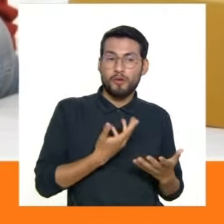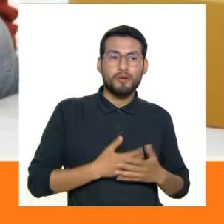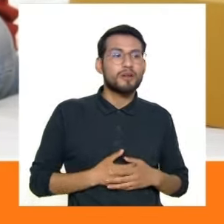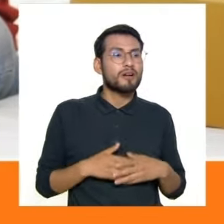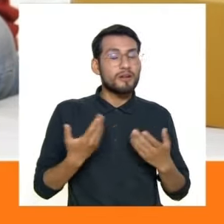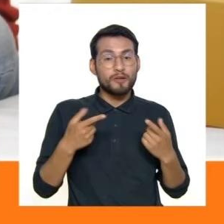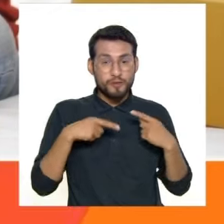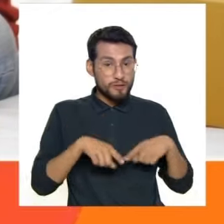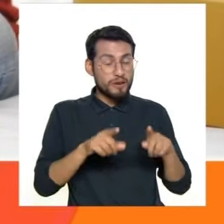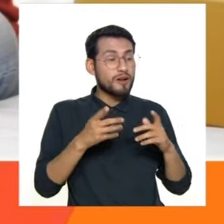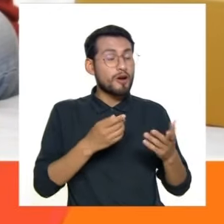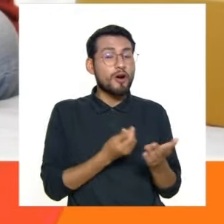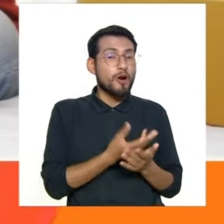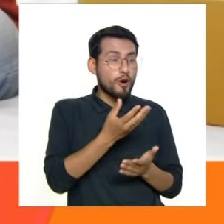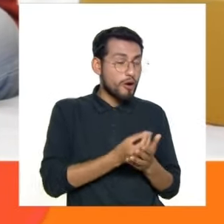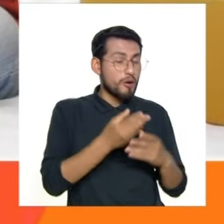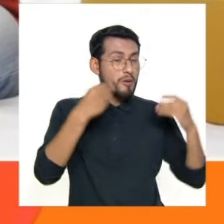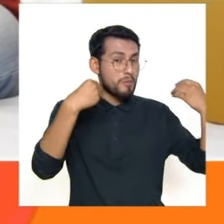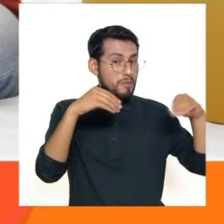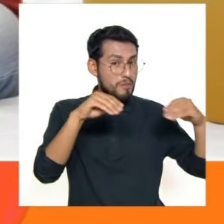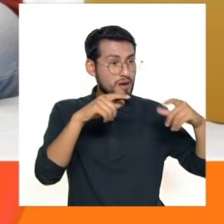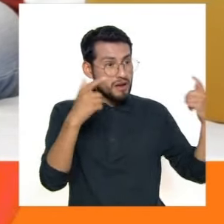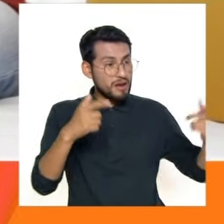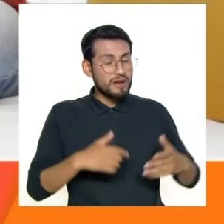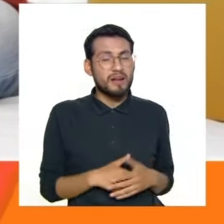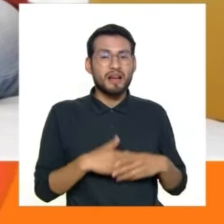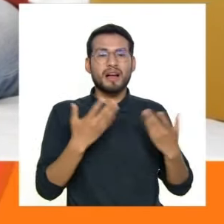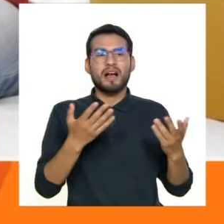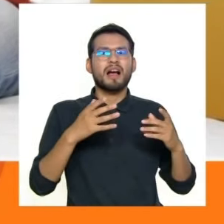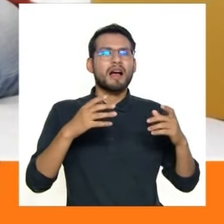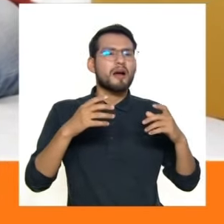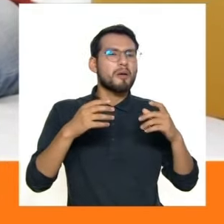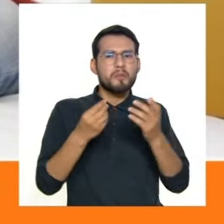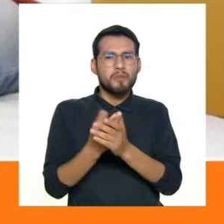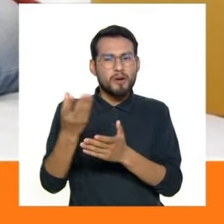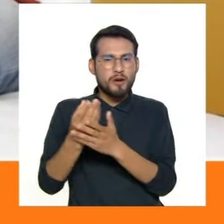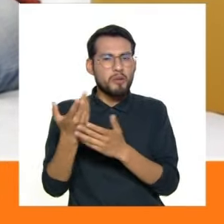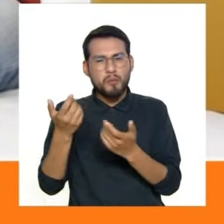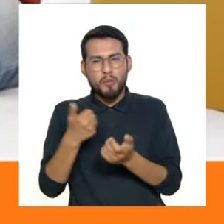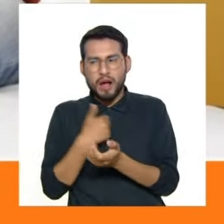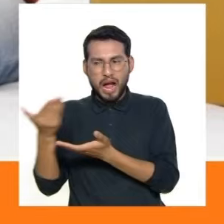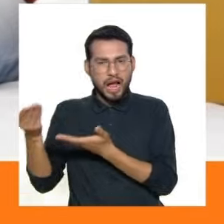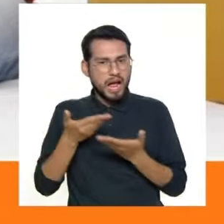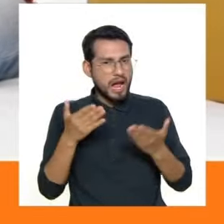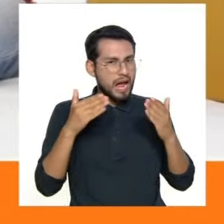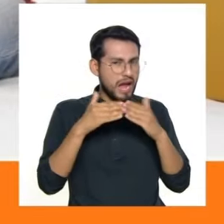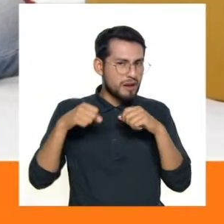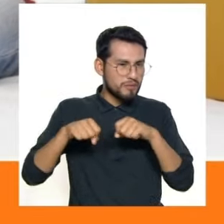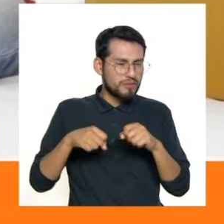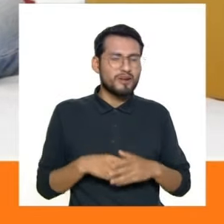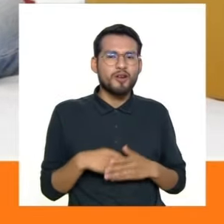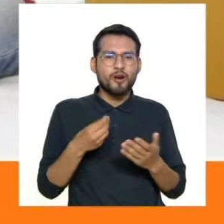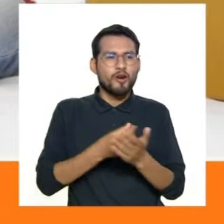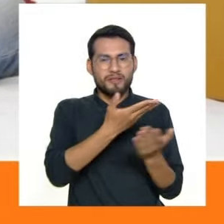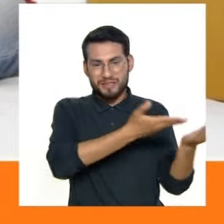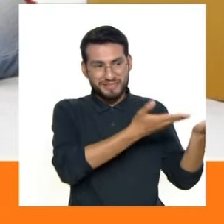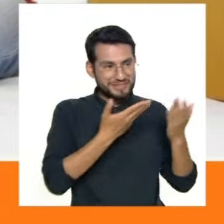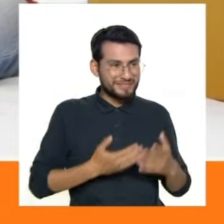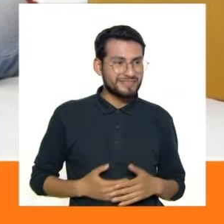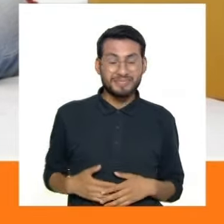que durante este periodo las compras de supermercados La libre casa o las compras de ultraven encia ya de pedir las cosas y que